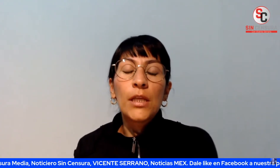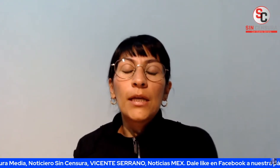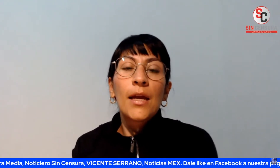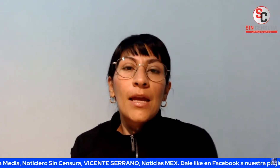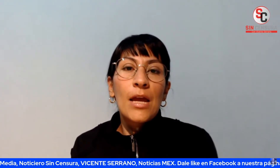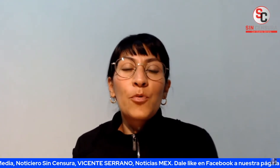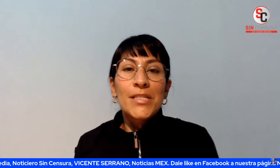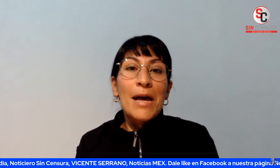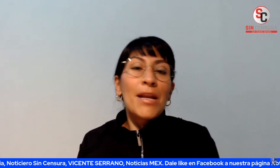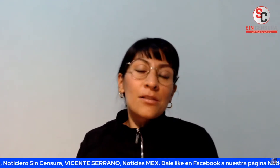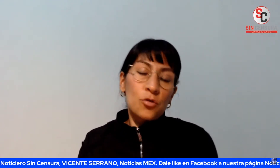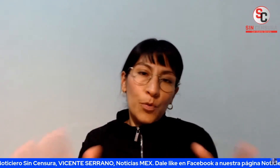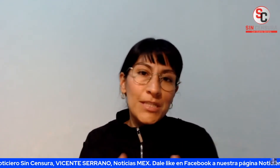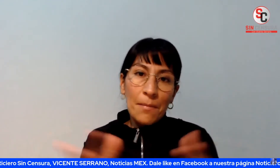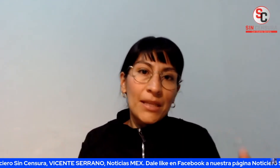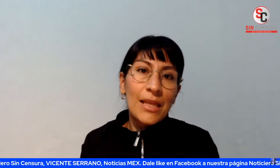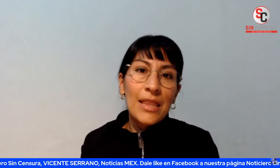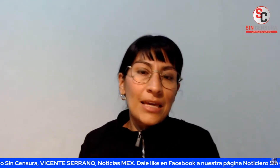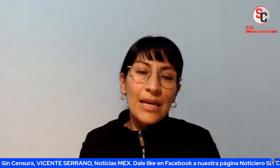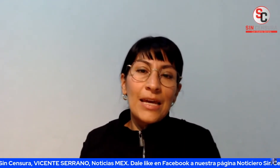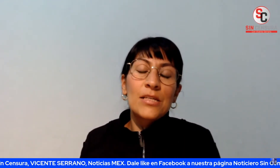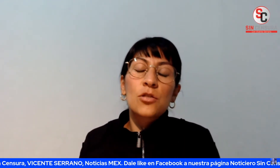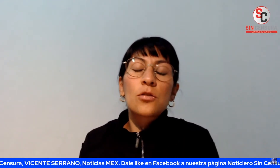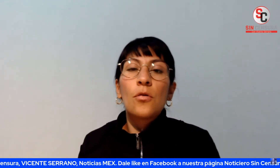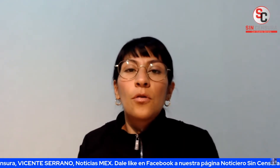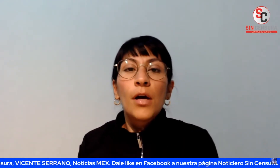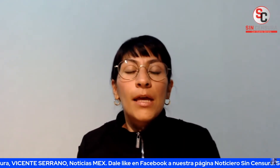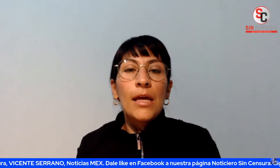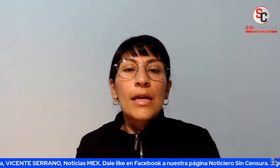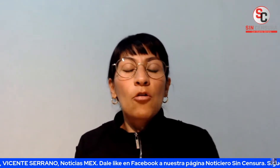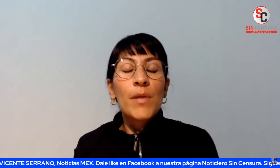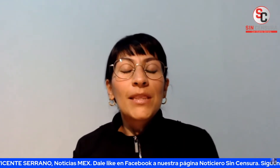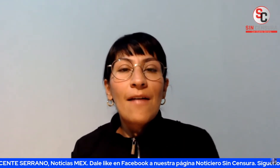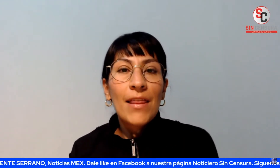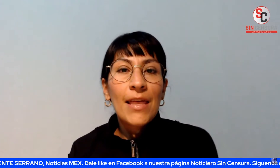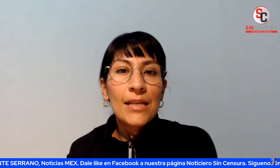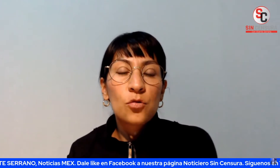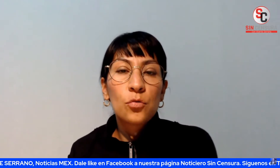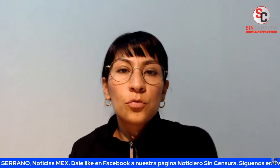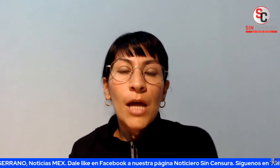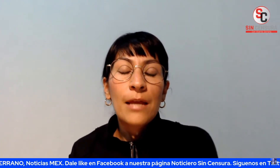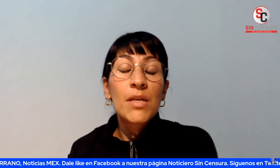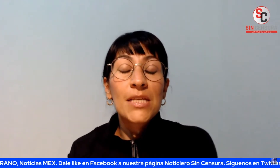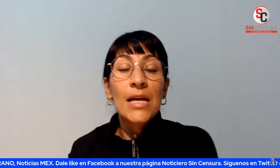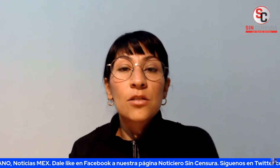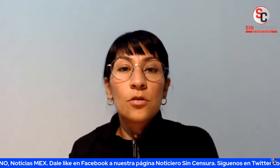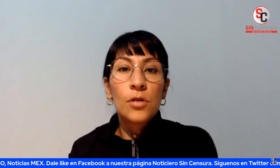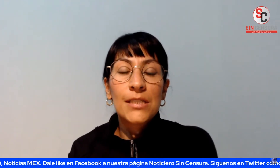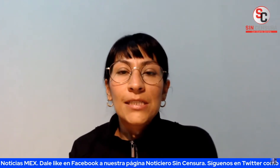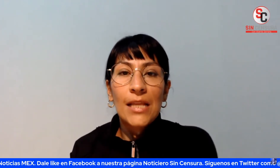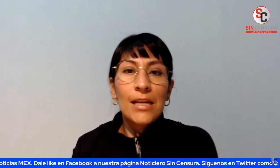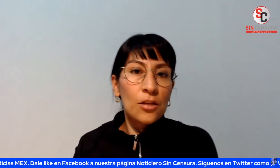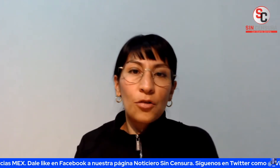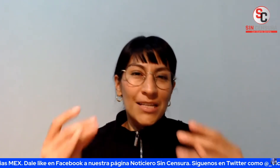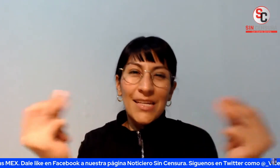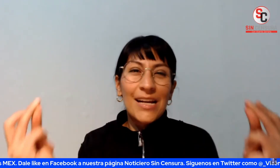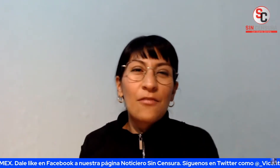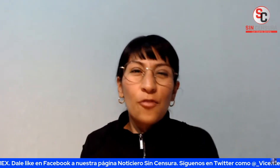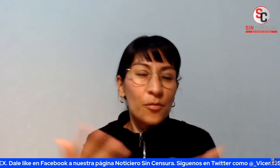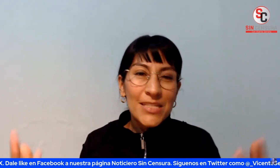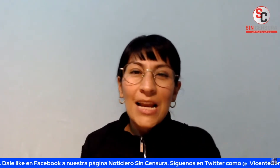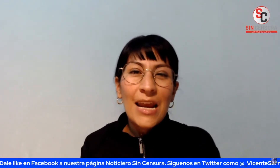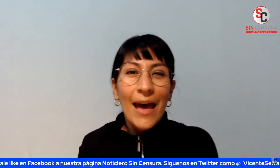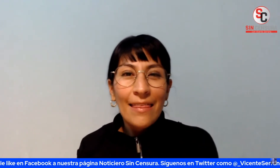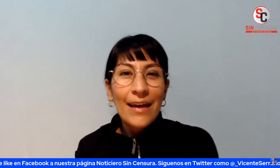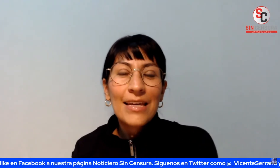en donde pues hablan supuestamente de esto que comentaba, de que es una investigación que se está teniendo que hacer